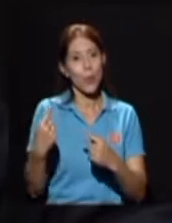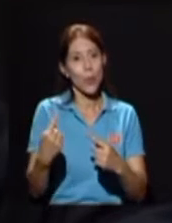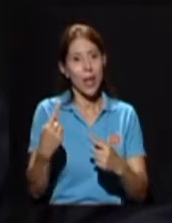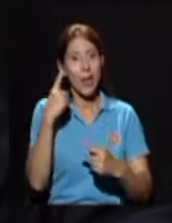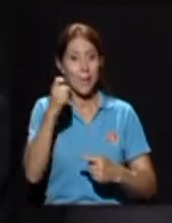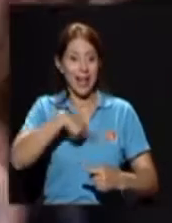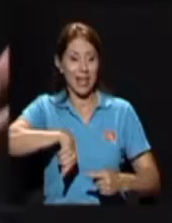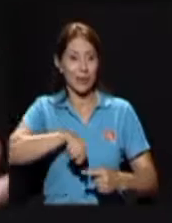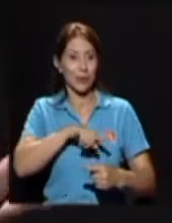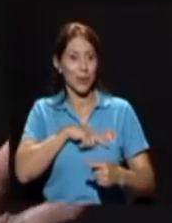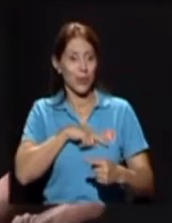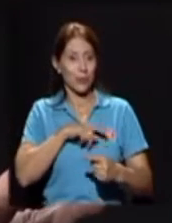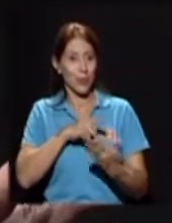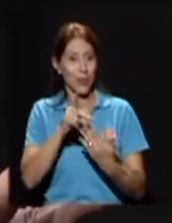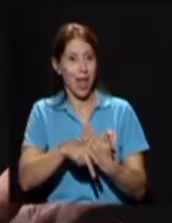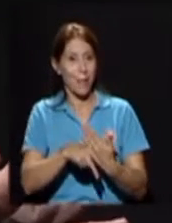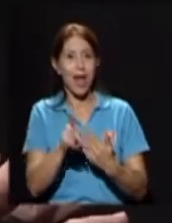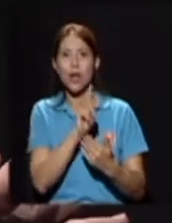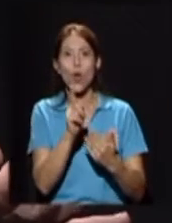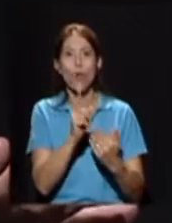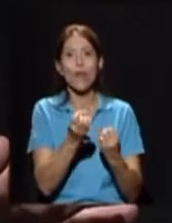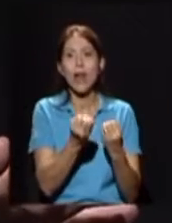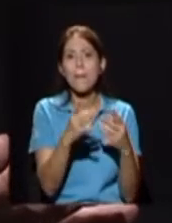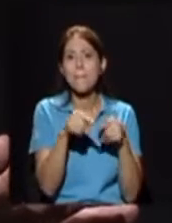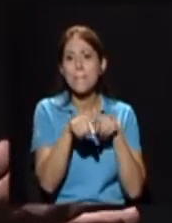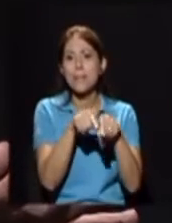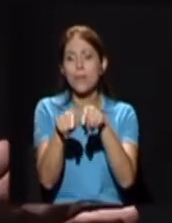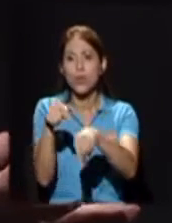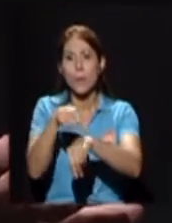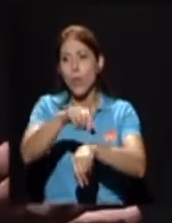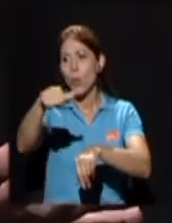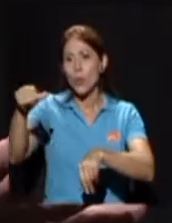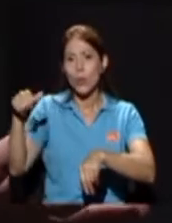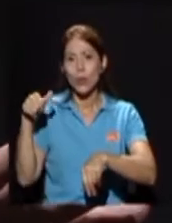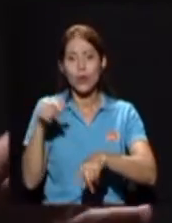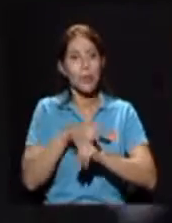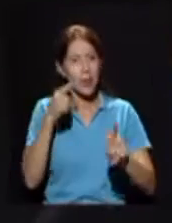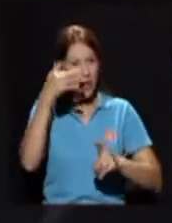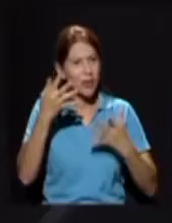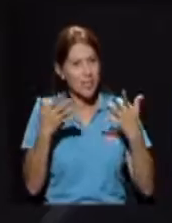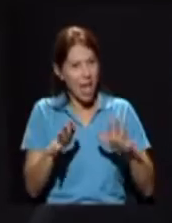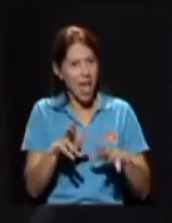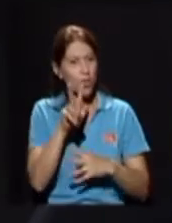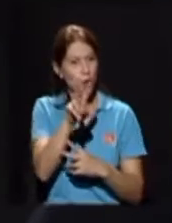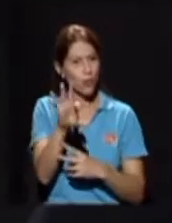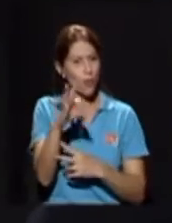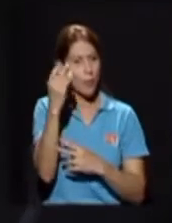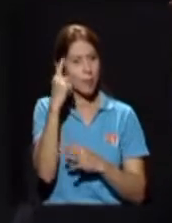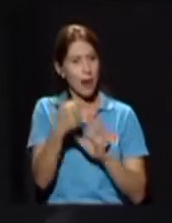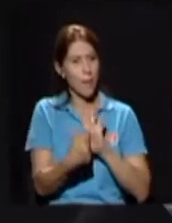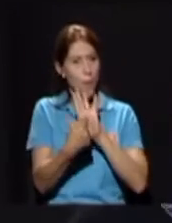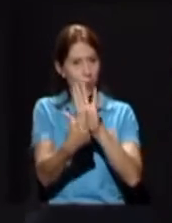que salía. Debe haber habido, me parece, 2 audiencias de mostrar, llamémosle una, el público en